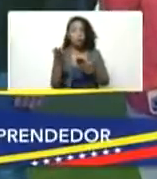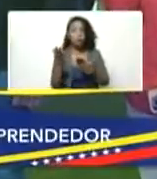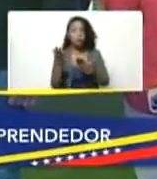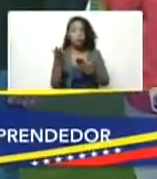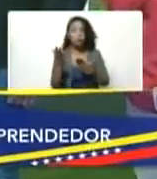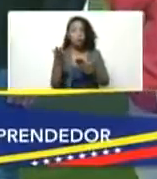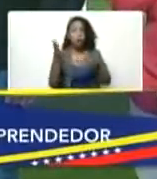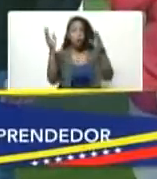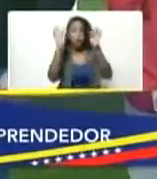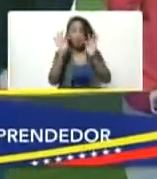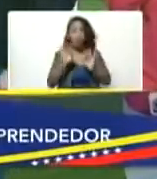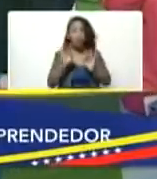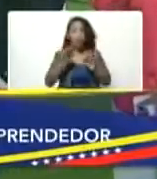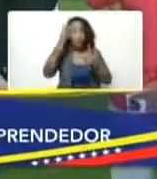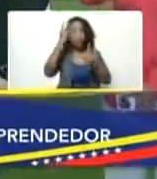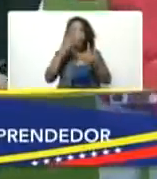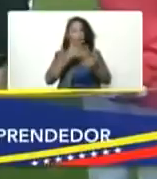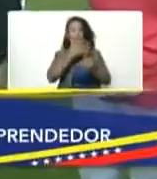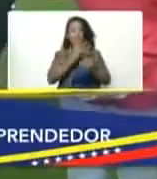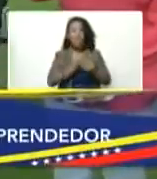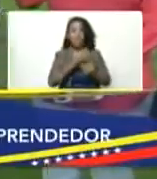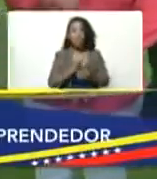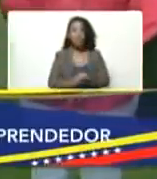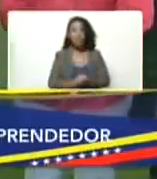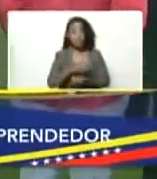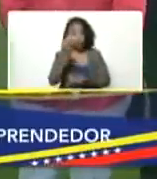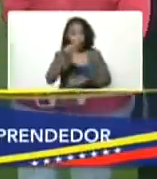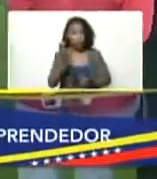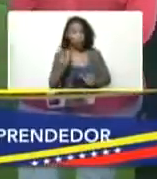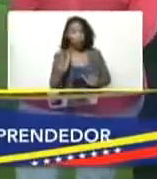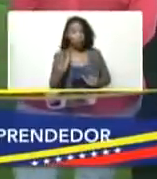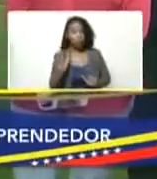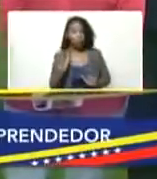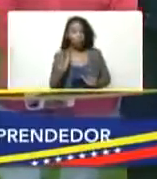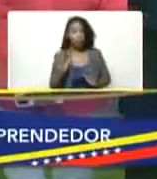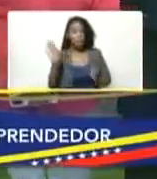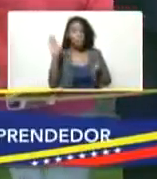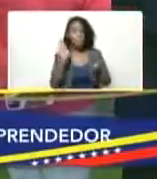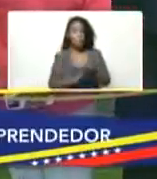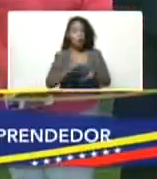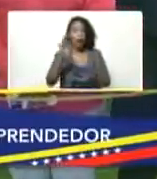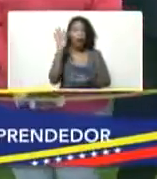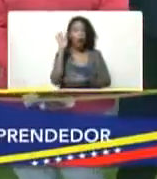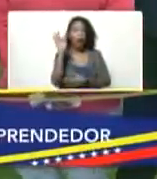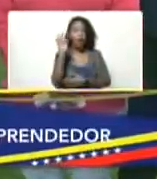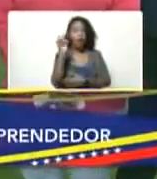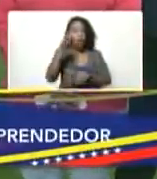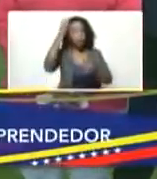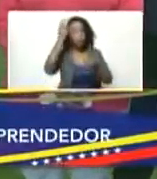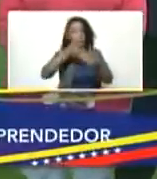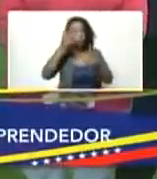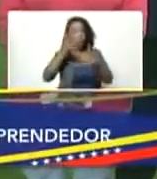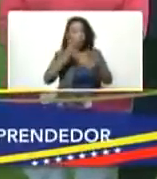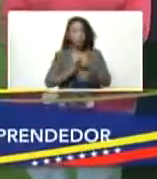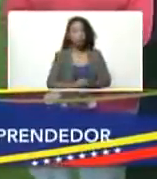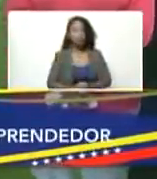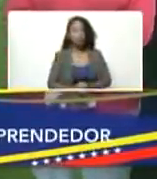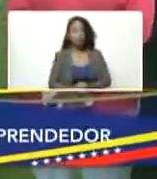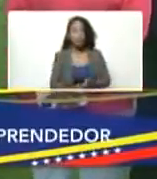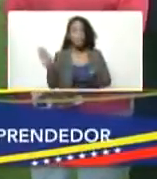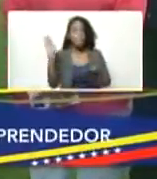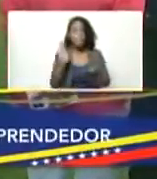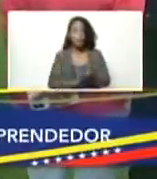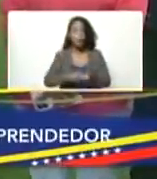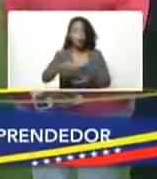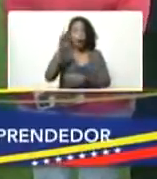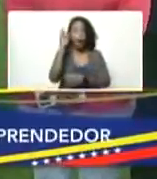la formalización, facilitación, ¿verdad? Correcto. Aplicas la F de la formación. Aplicas la